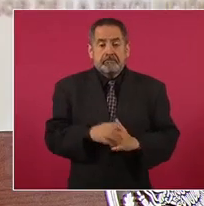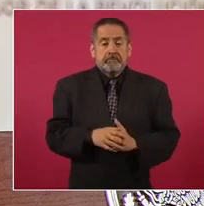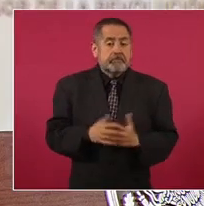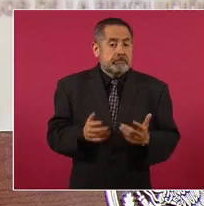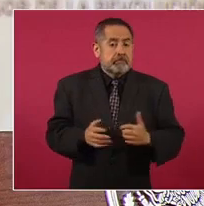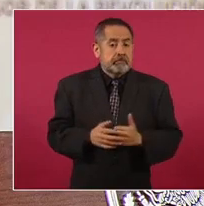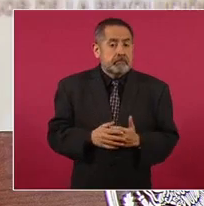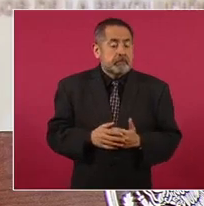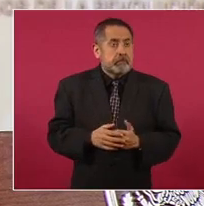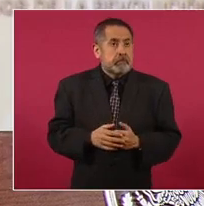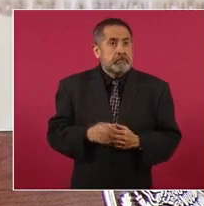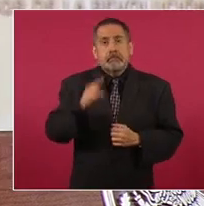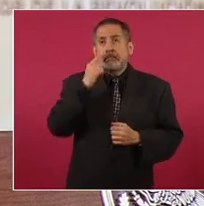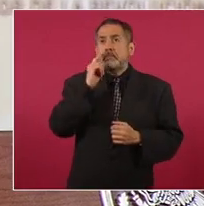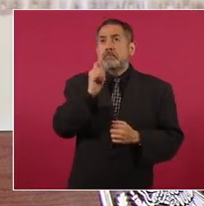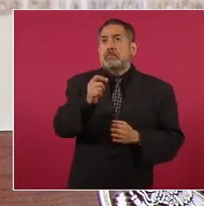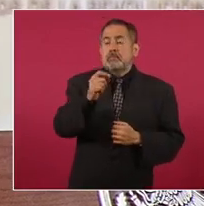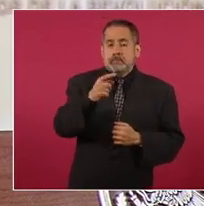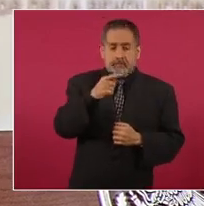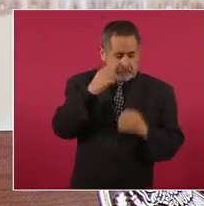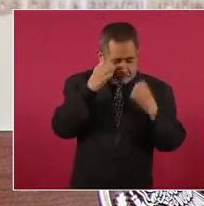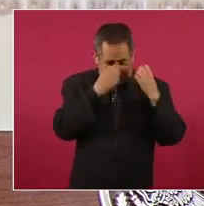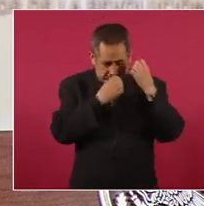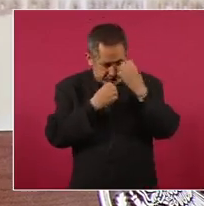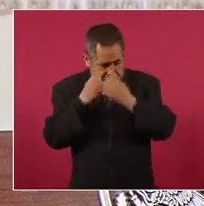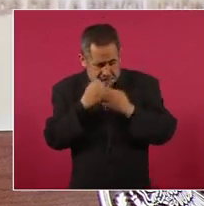que se hizo un avalúo